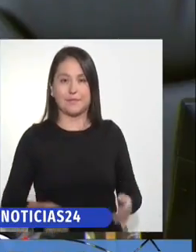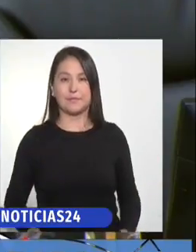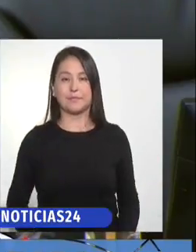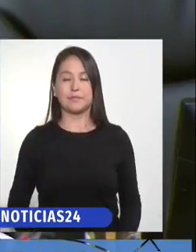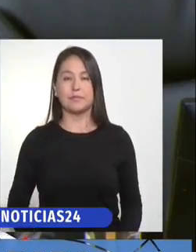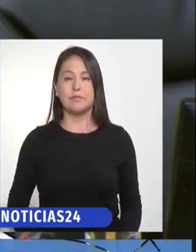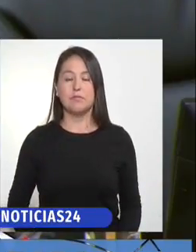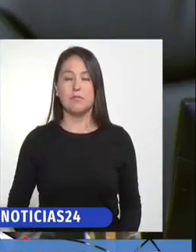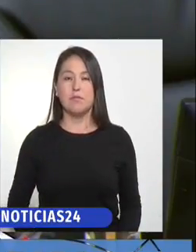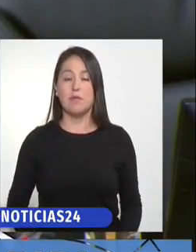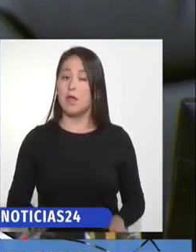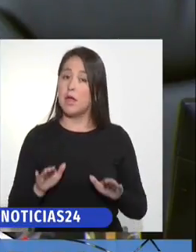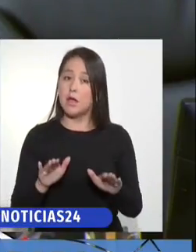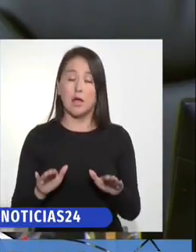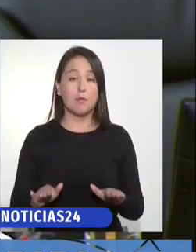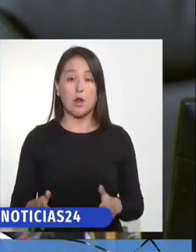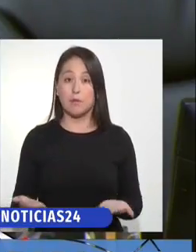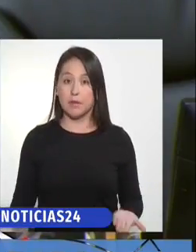Y por lo tanto,